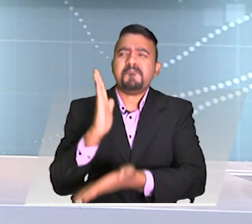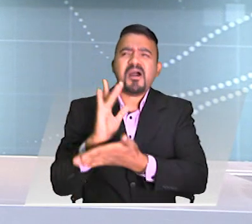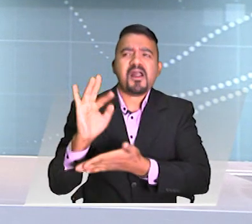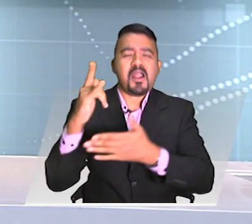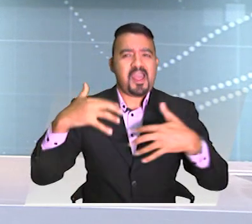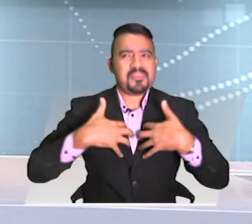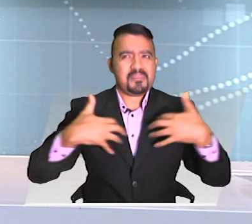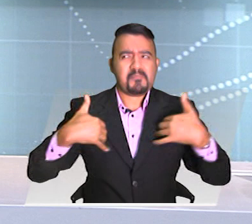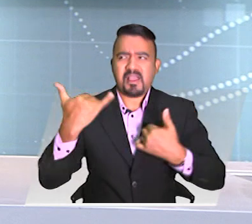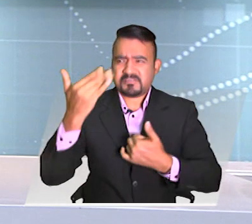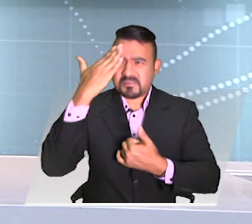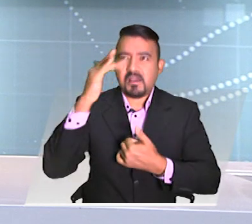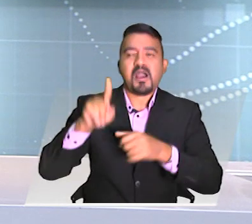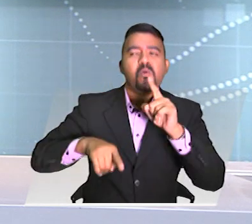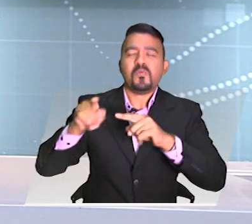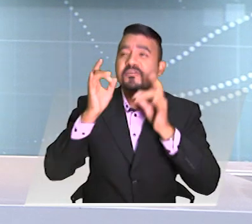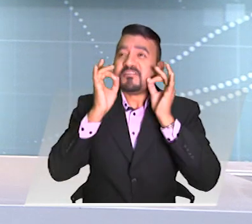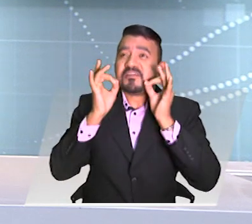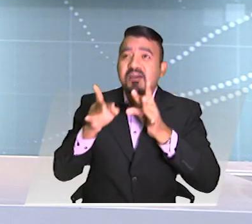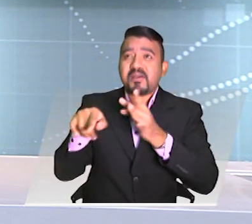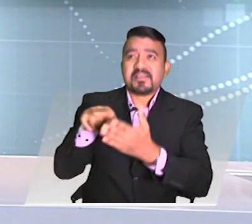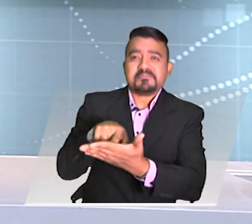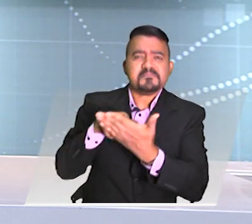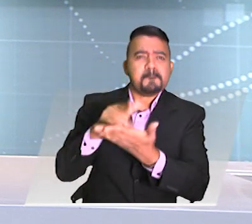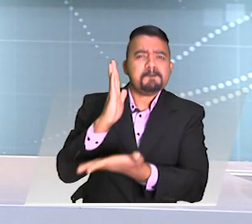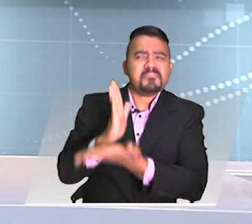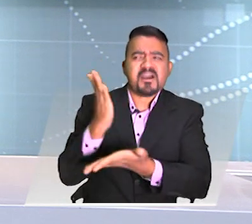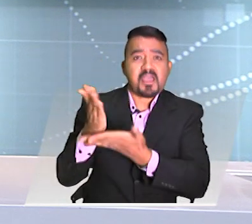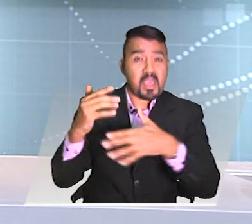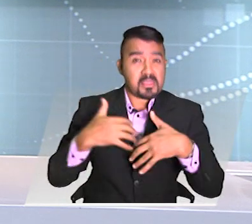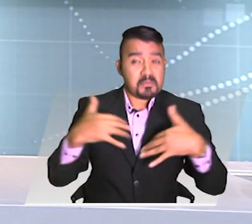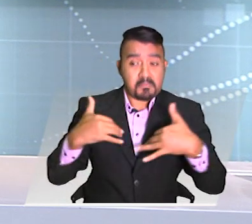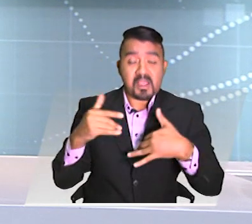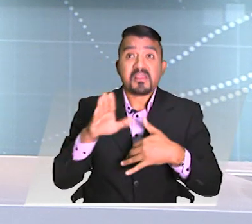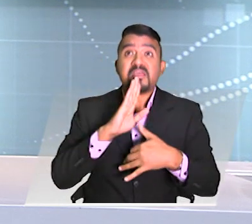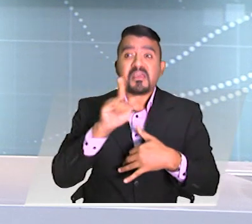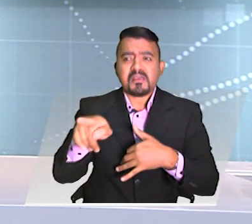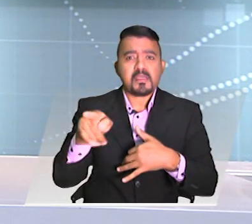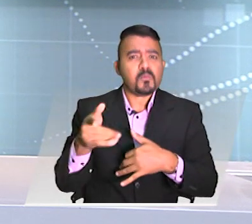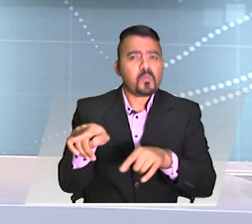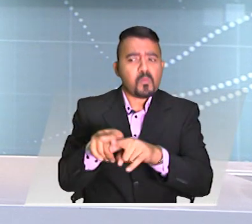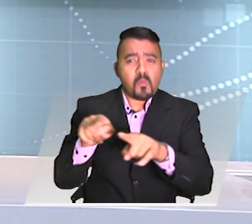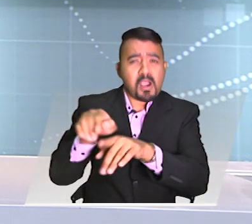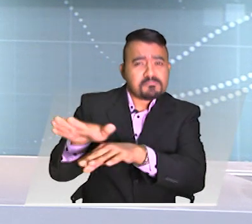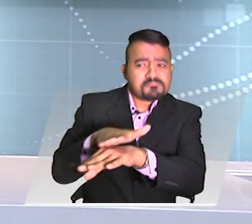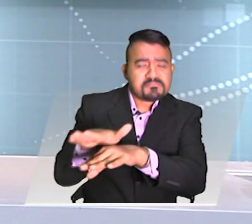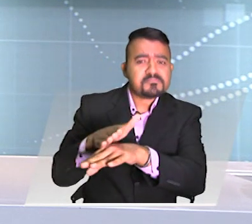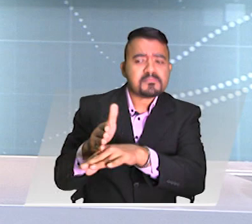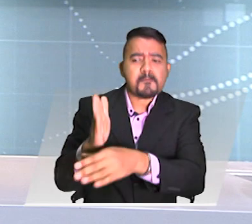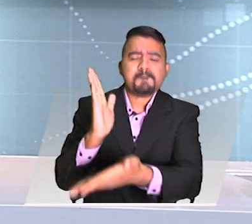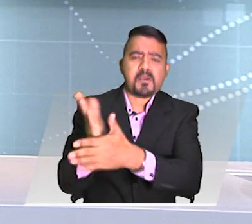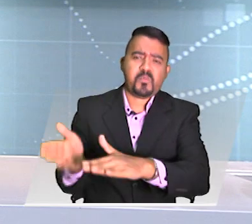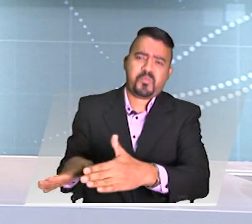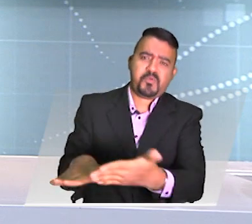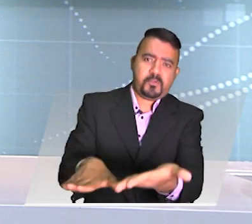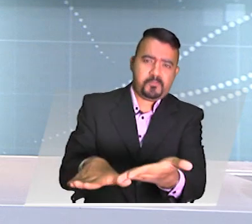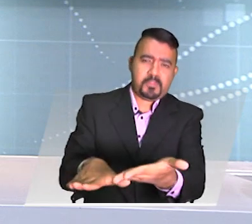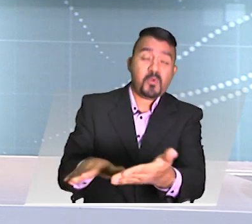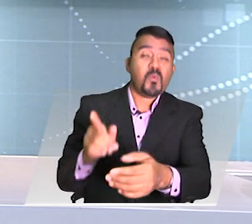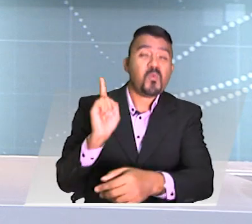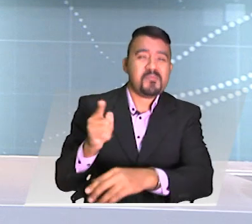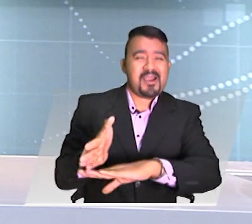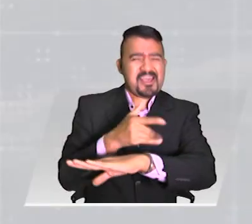para dar con los responsables de un brutal acto donde resultó muerta una mascota en zona rural de esta localidad del oriente